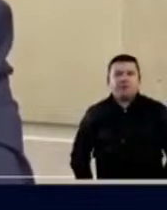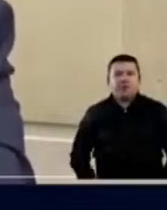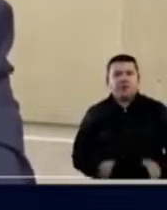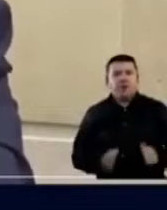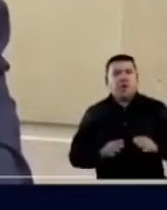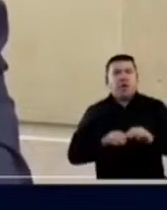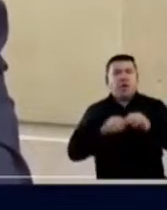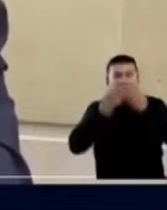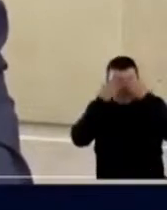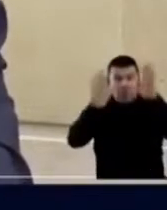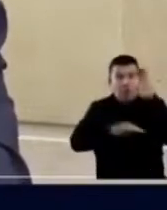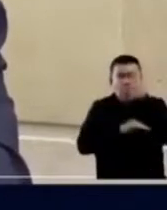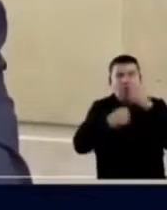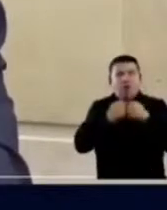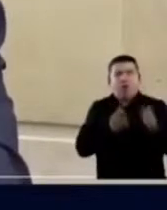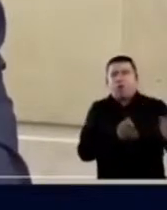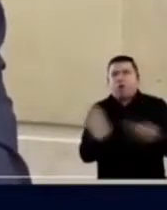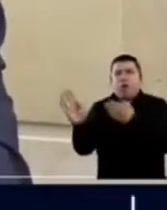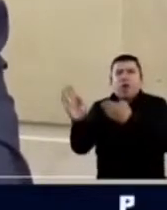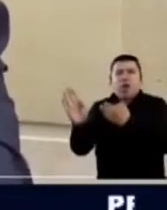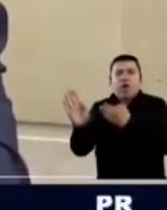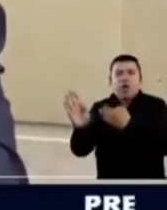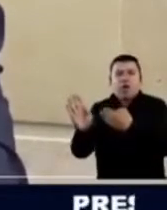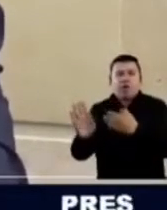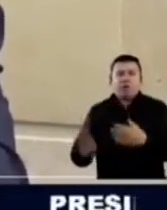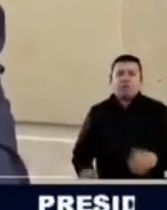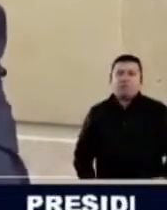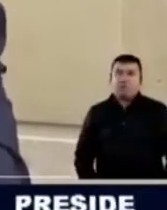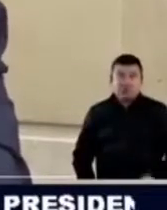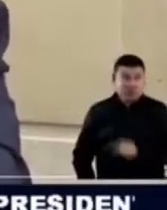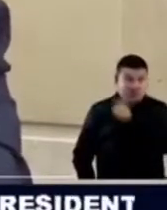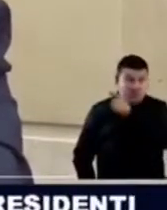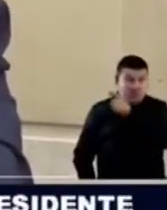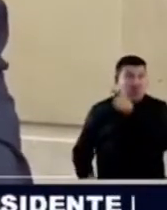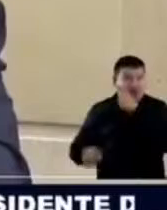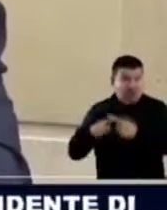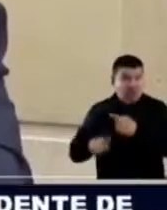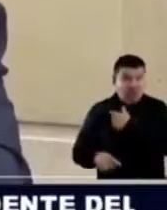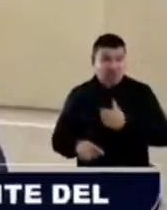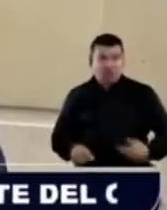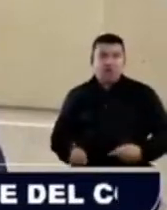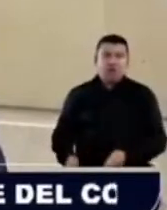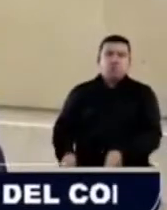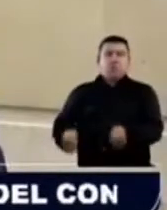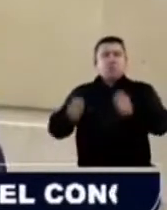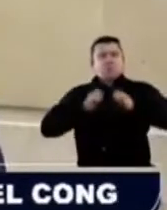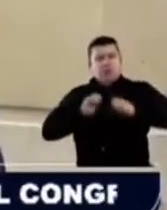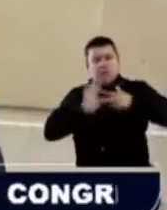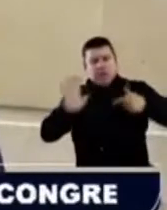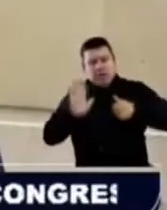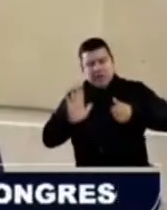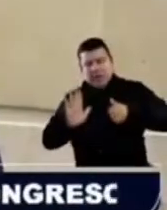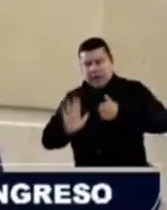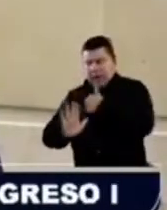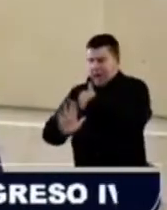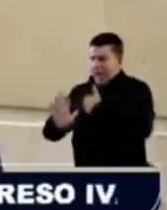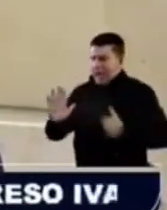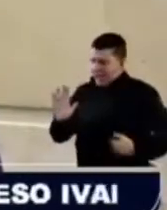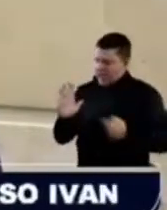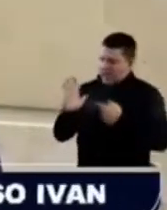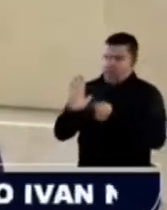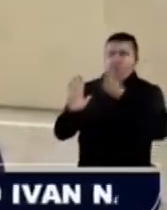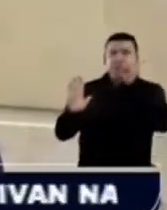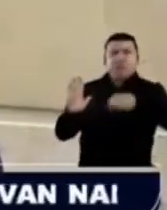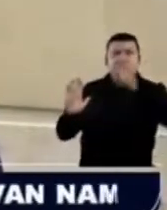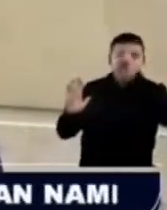presidente del Senado de la República. Y básicamente consiste en la exposición,